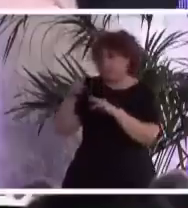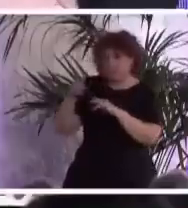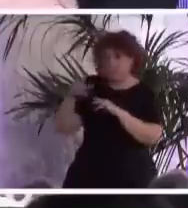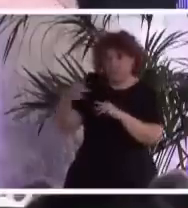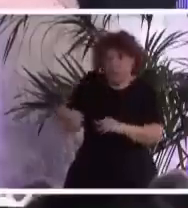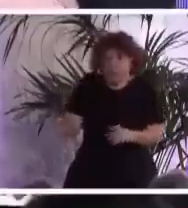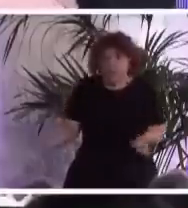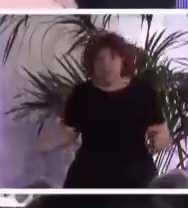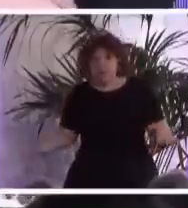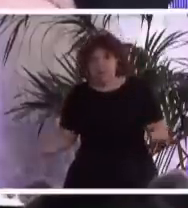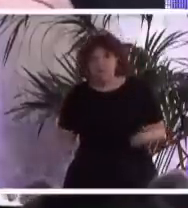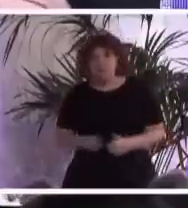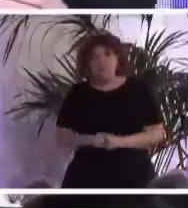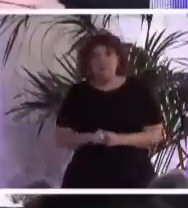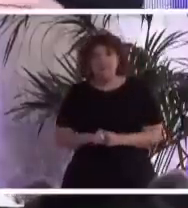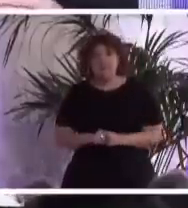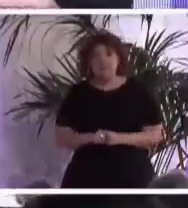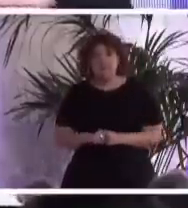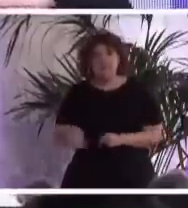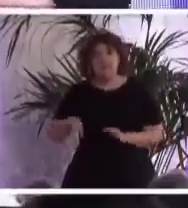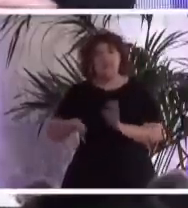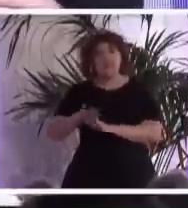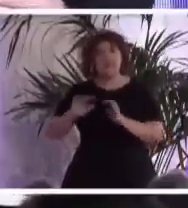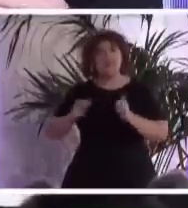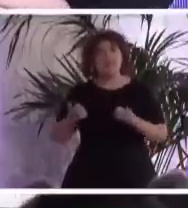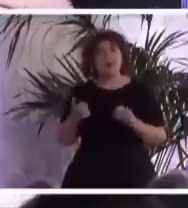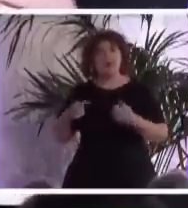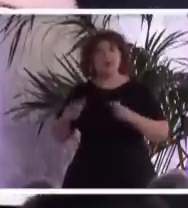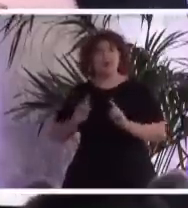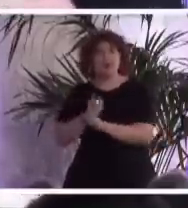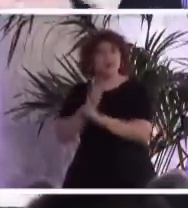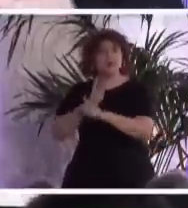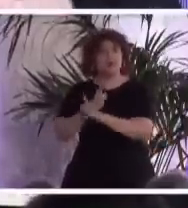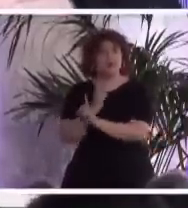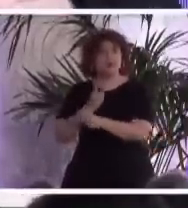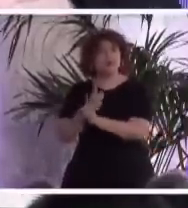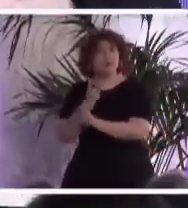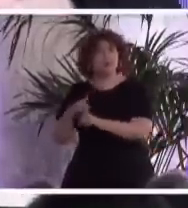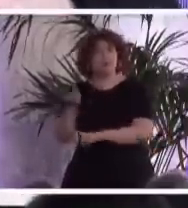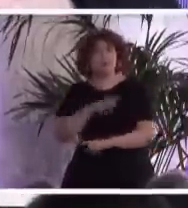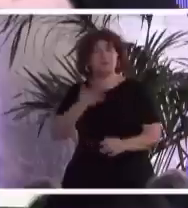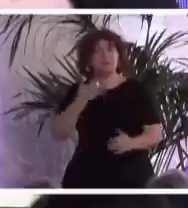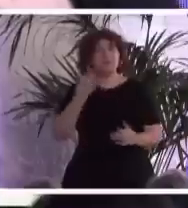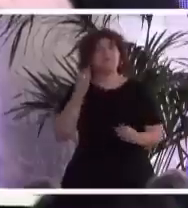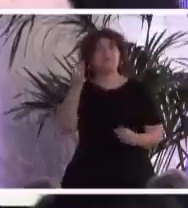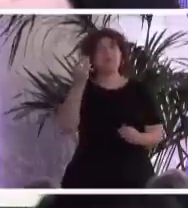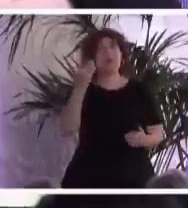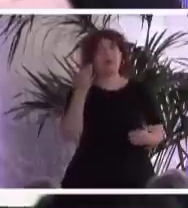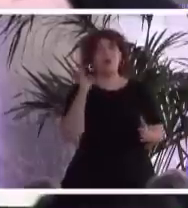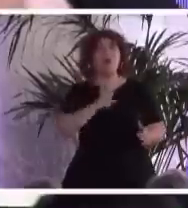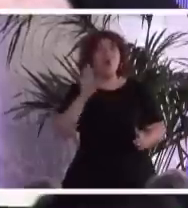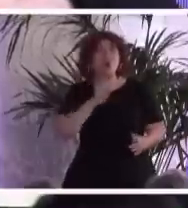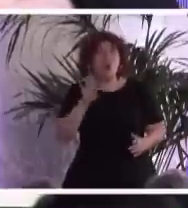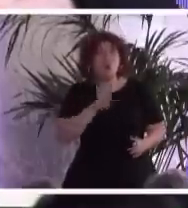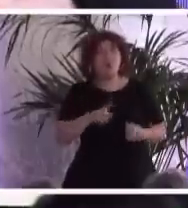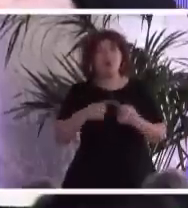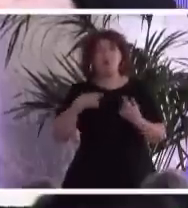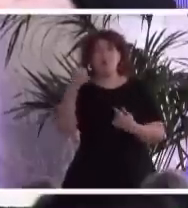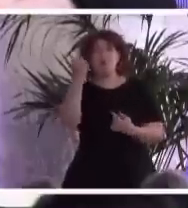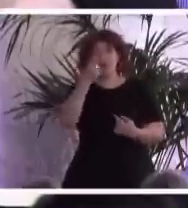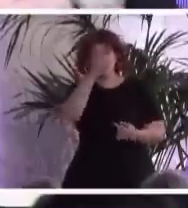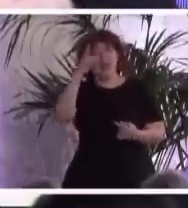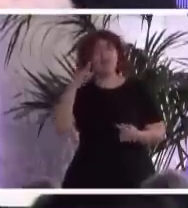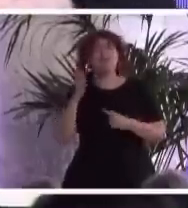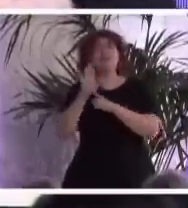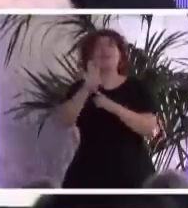quien Ha logrado que la derecha se ponga nerviosa en esta campaña electoral enseñando la verdad de la corrupción Y la verdad del poder en